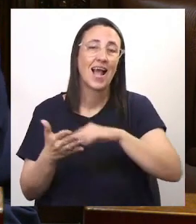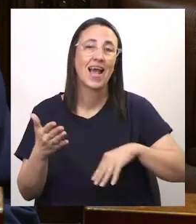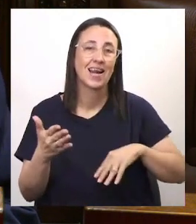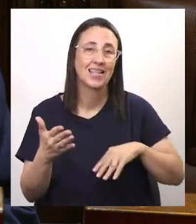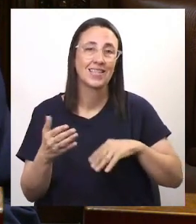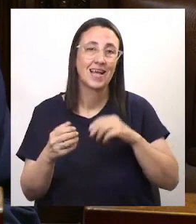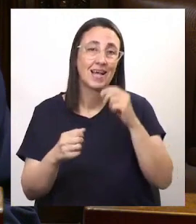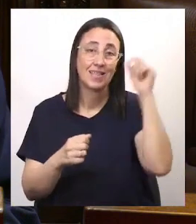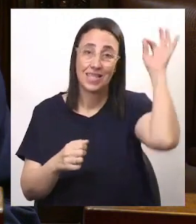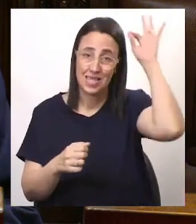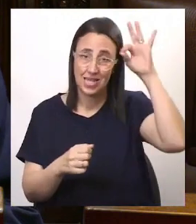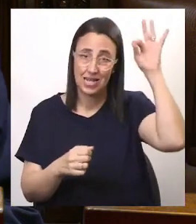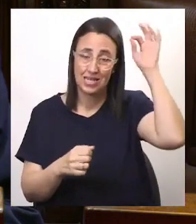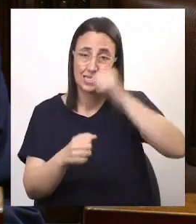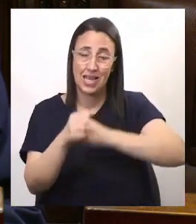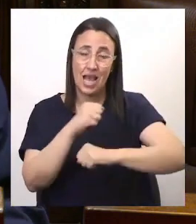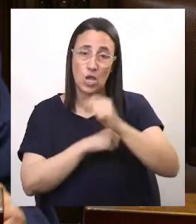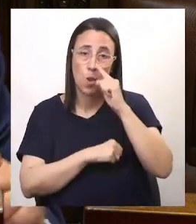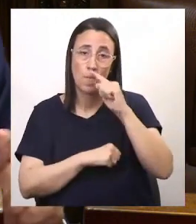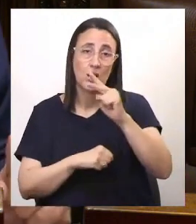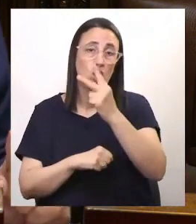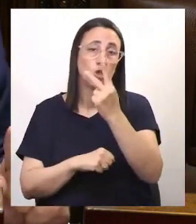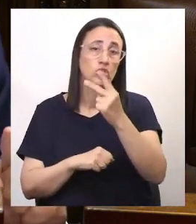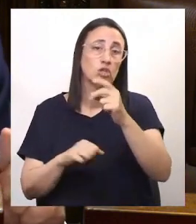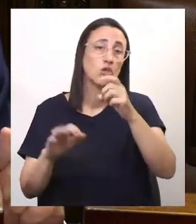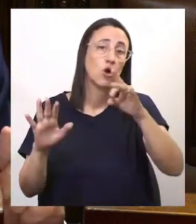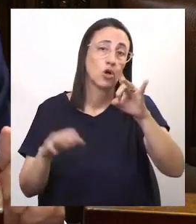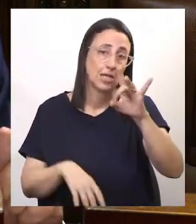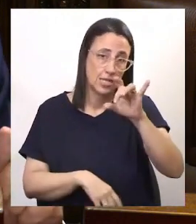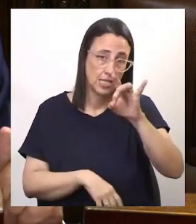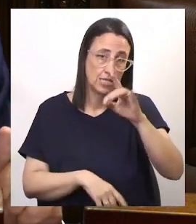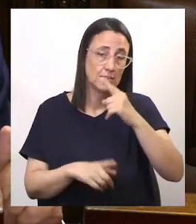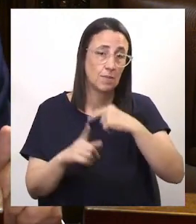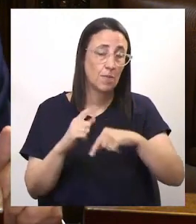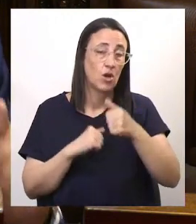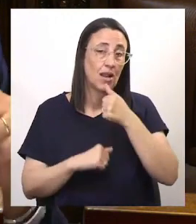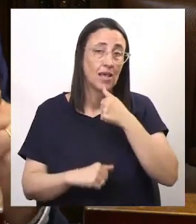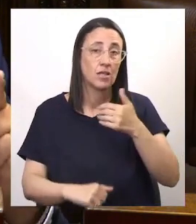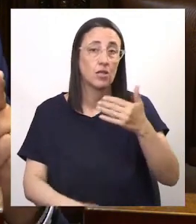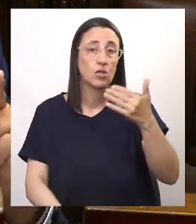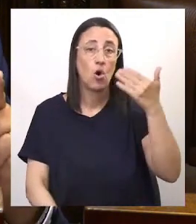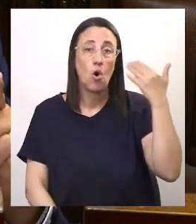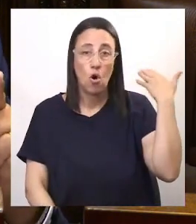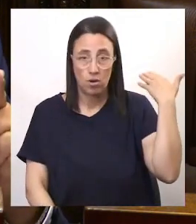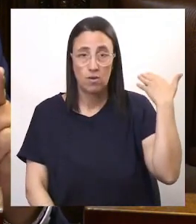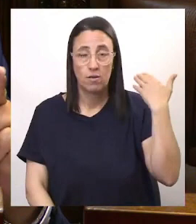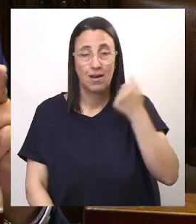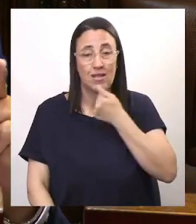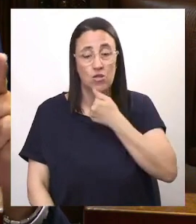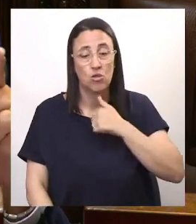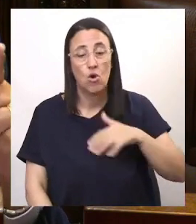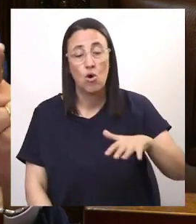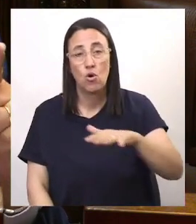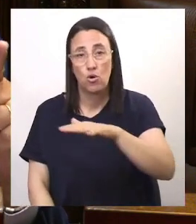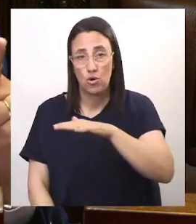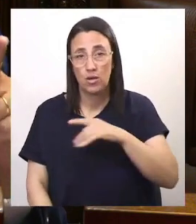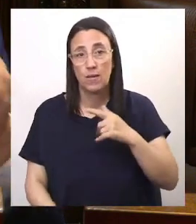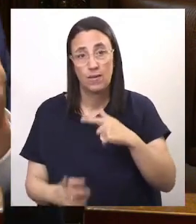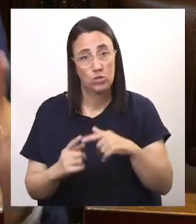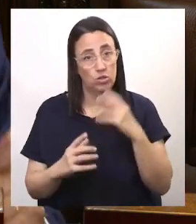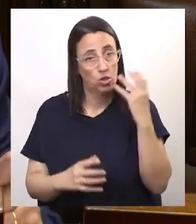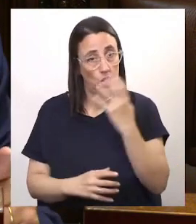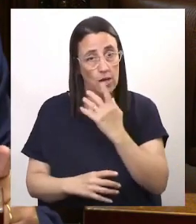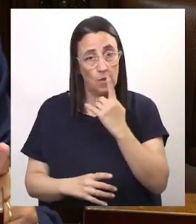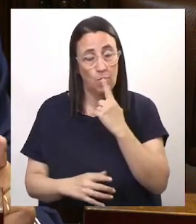de 1215. Sin embargo, la historia, y esto es terrible porque los hispanoamericanos